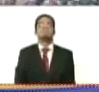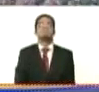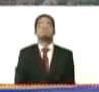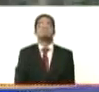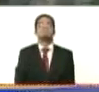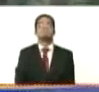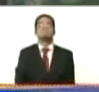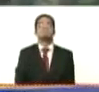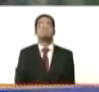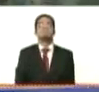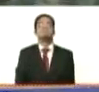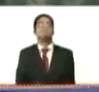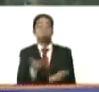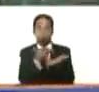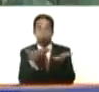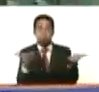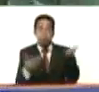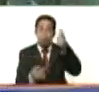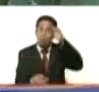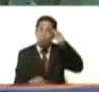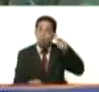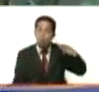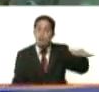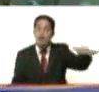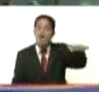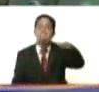Es a un pueblo entero.